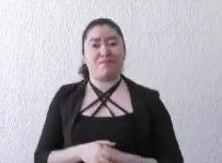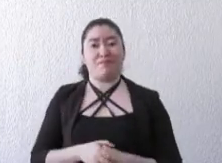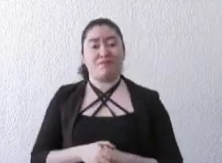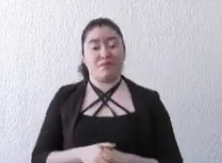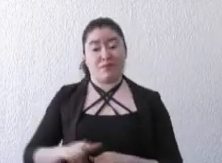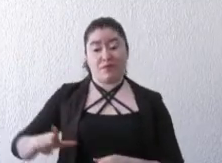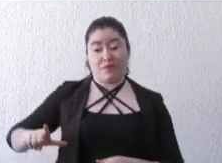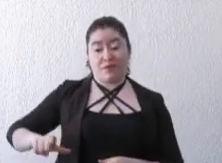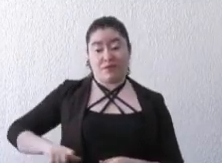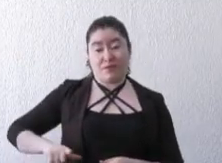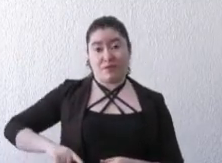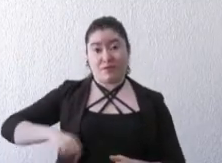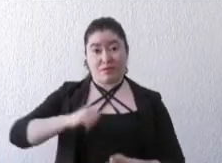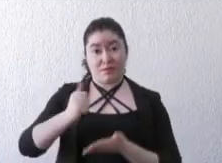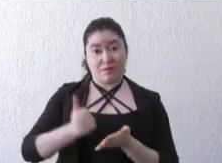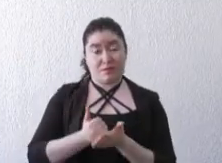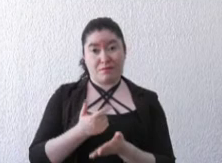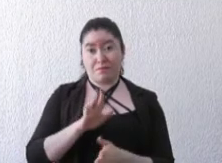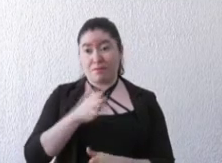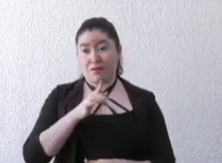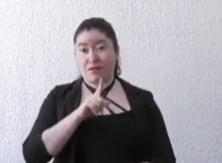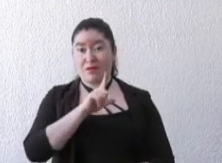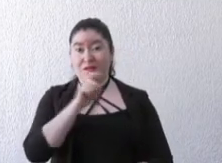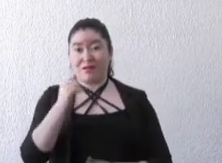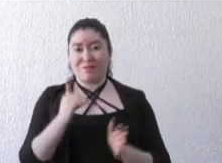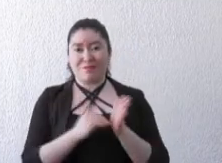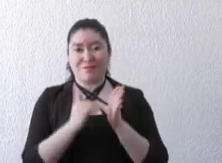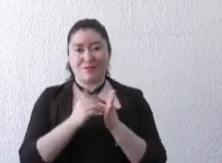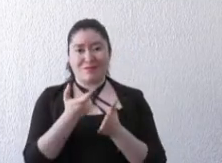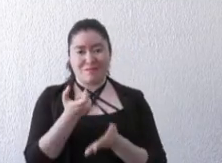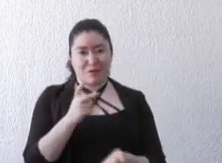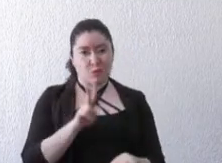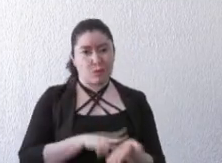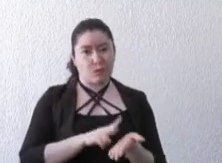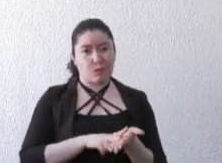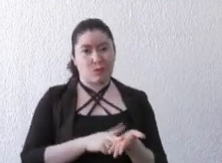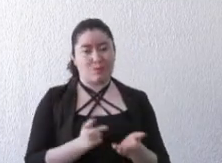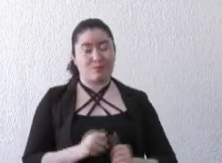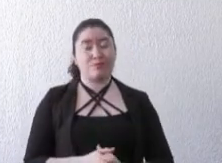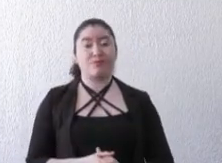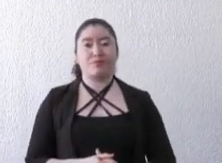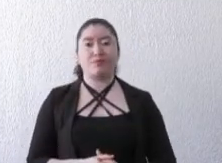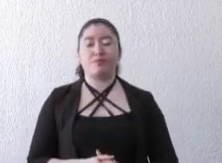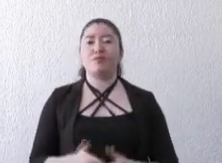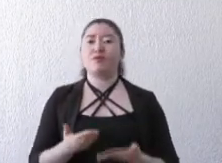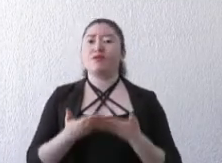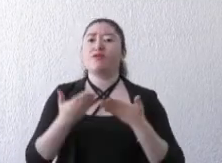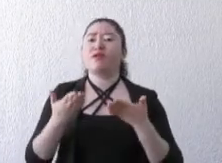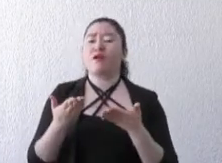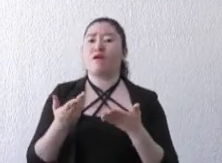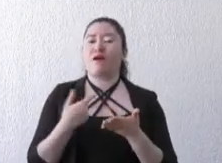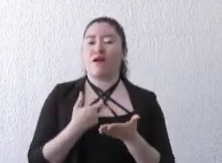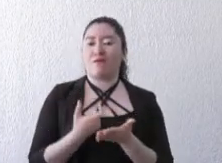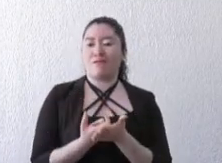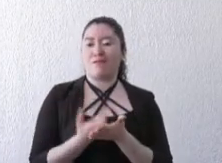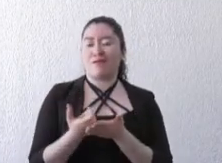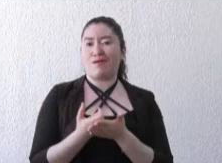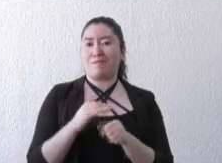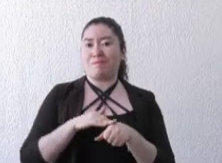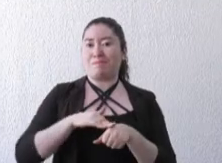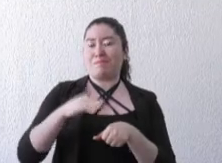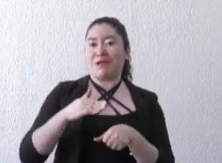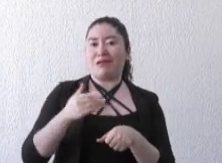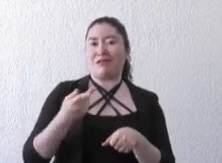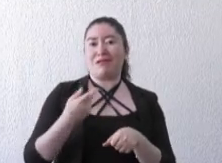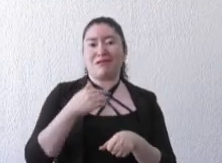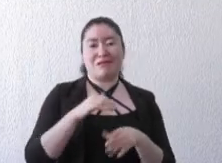ciudad alrededor de 700 millones de pesos. Hay un esquema en donde si cobran más las empresas, pues